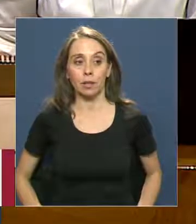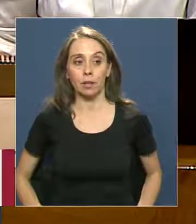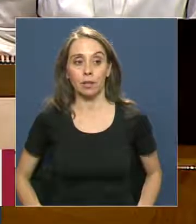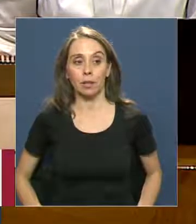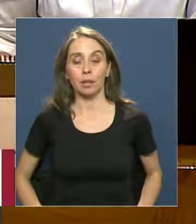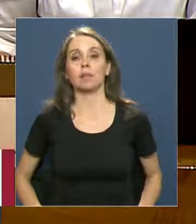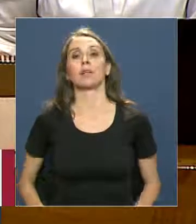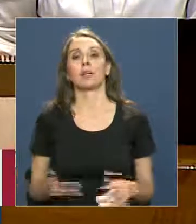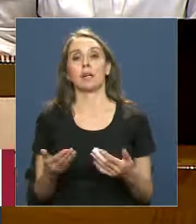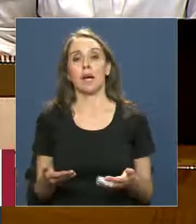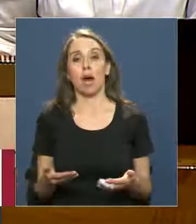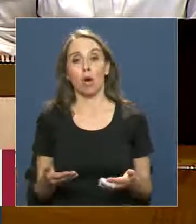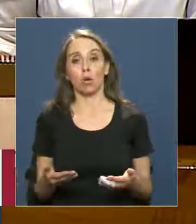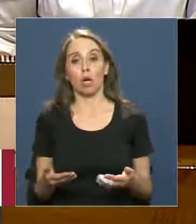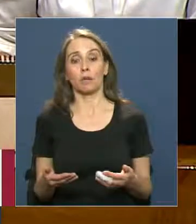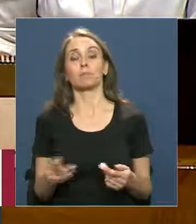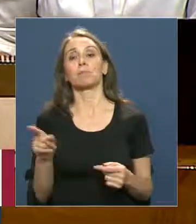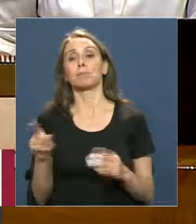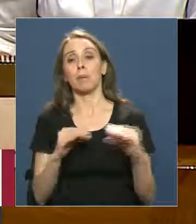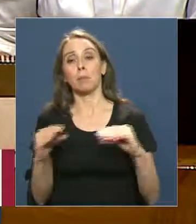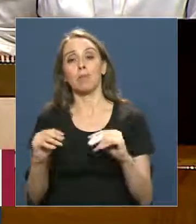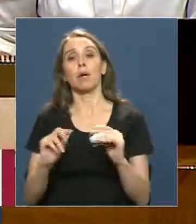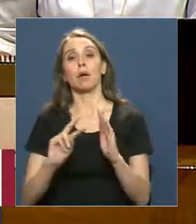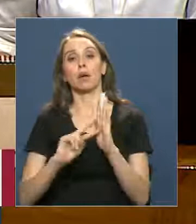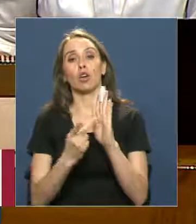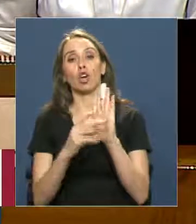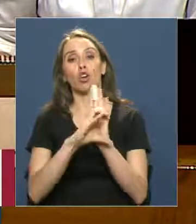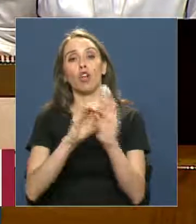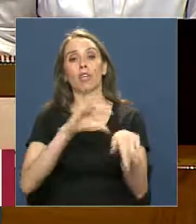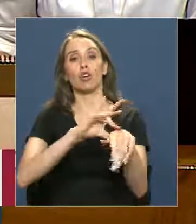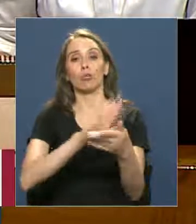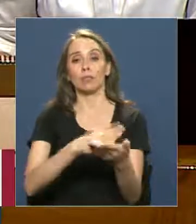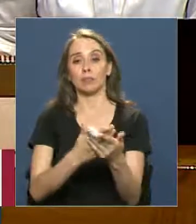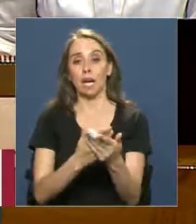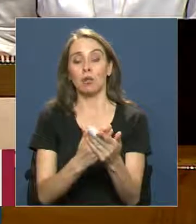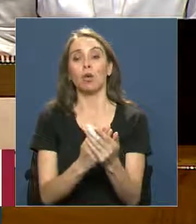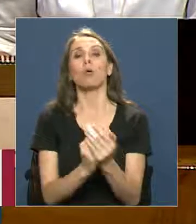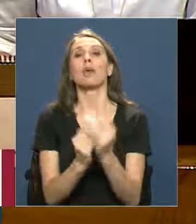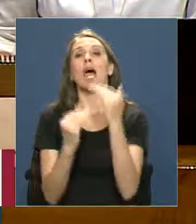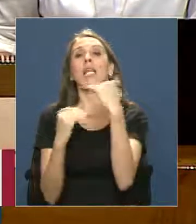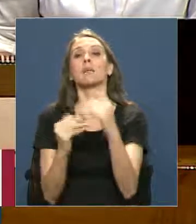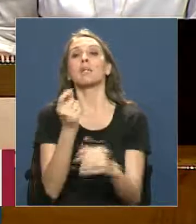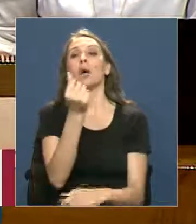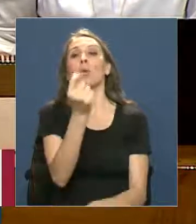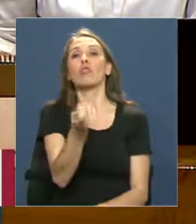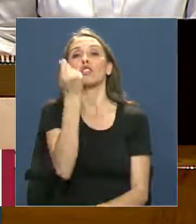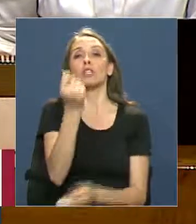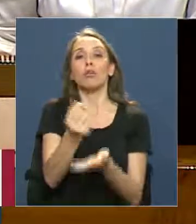Vamos ahora. La modificación del Código Sanitario que limita los precios de...